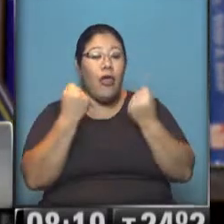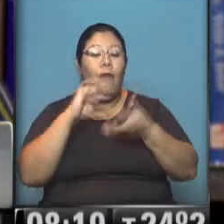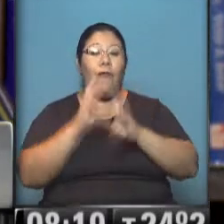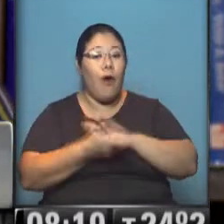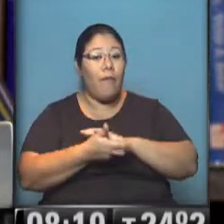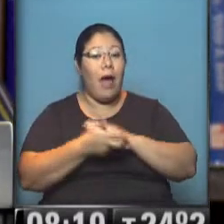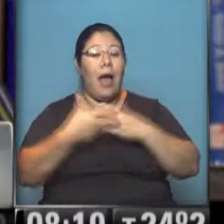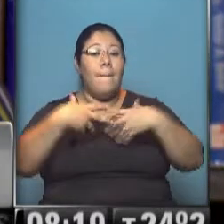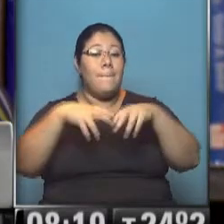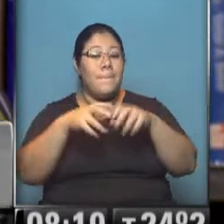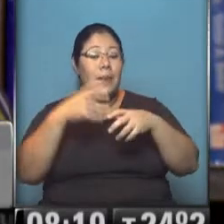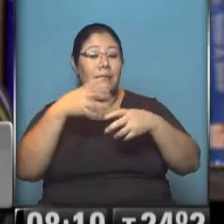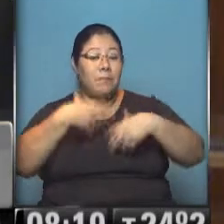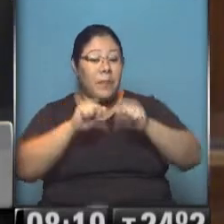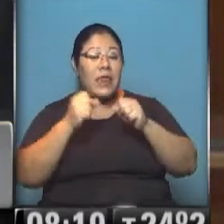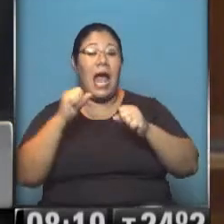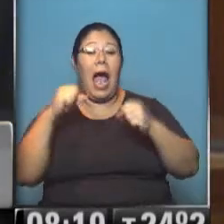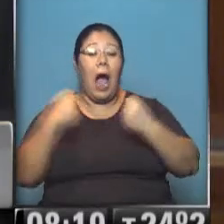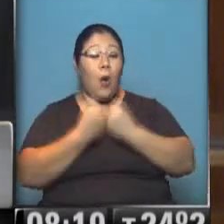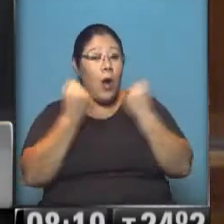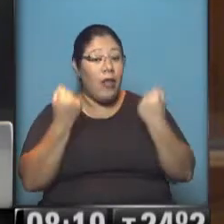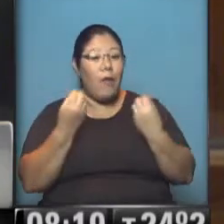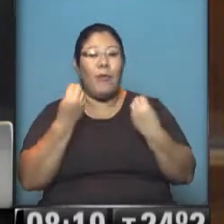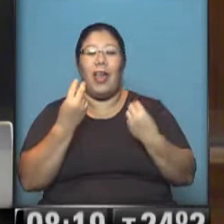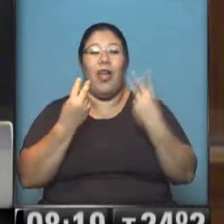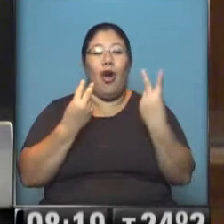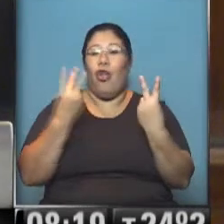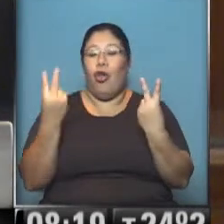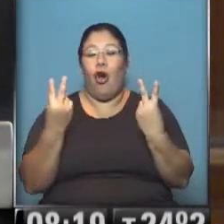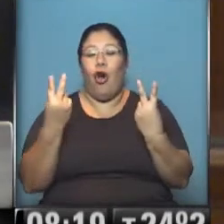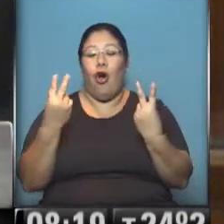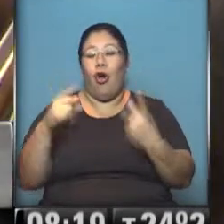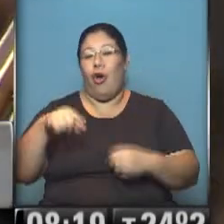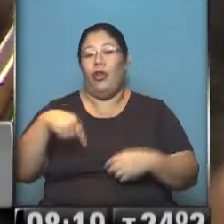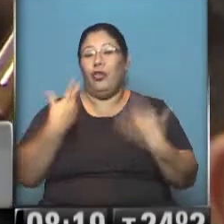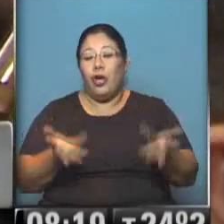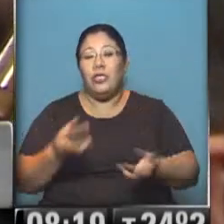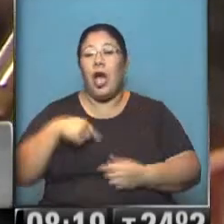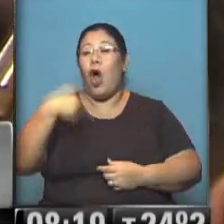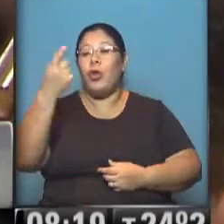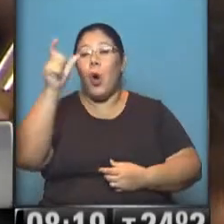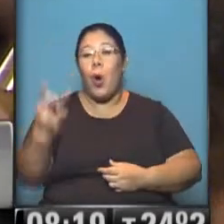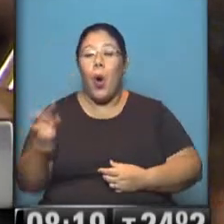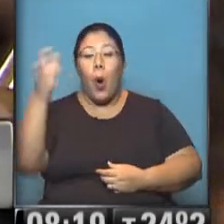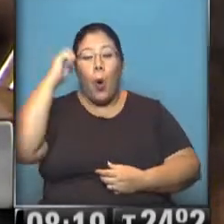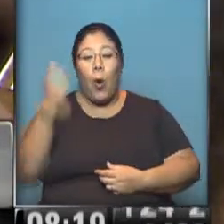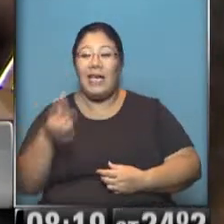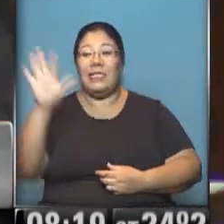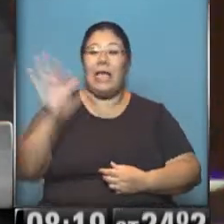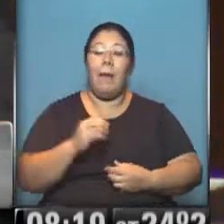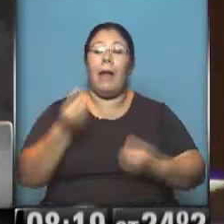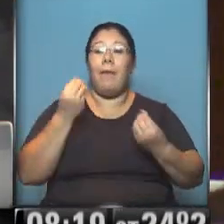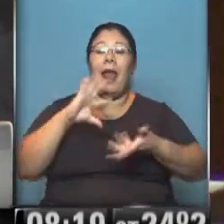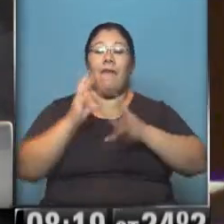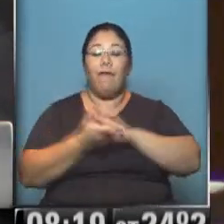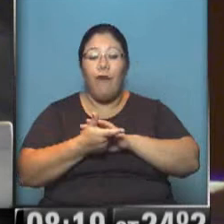en caso de que hay un empate de dos y dos orgánica llamarse un juez ajeno a la corte que va a resolver solamente ese caso y puede darse que llamen dos